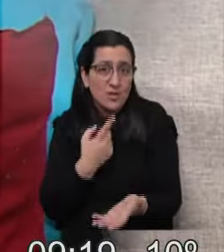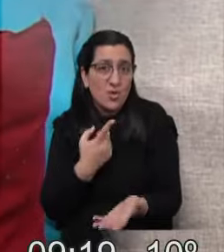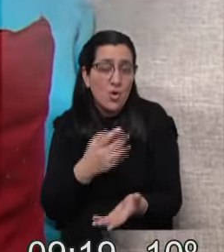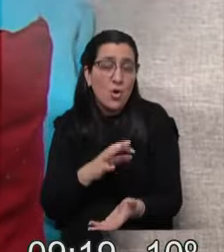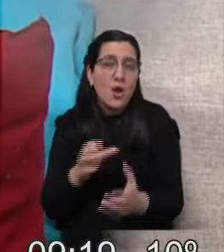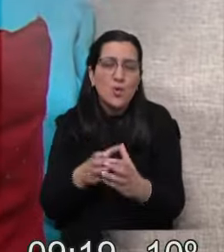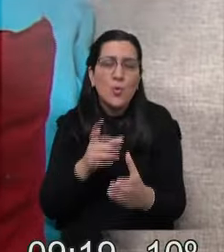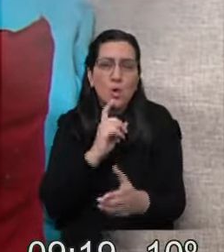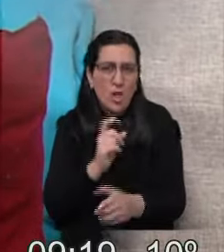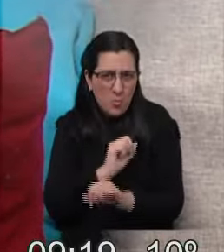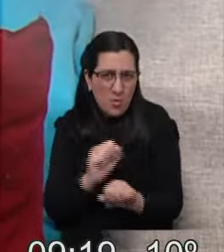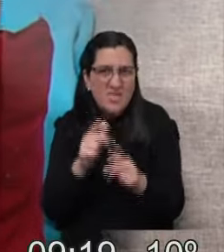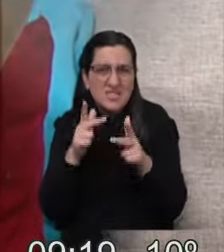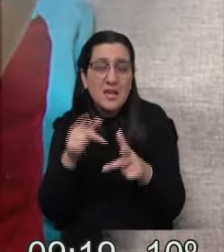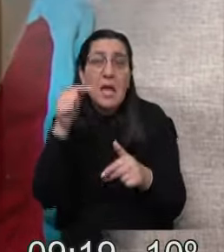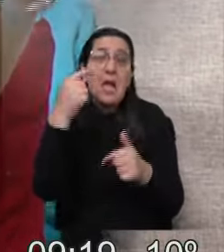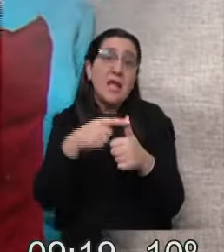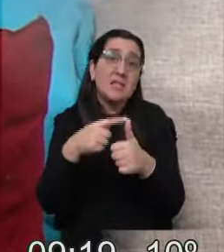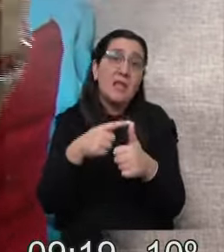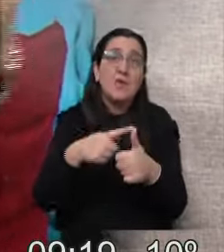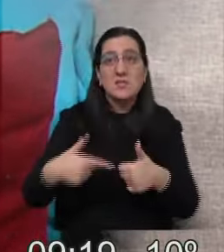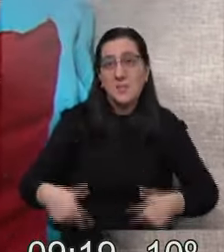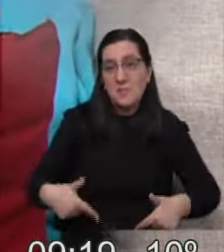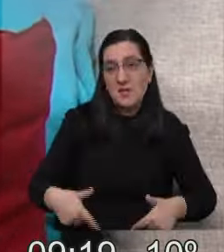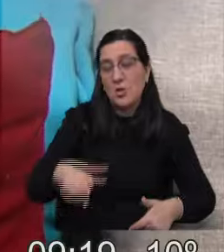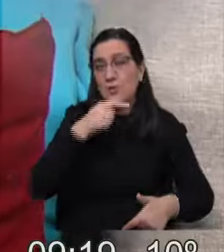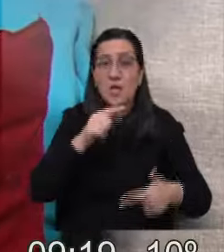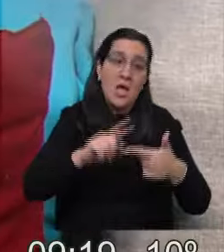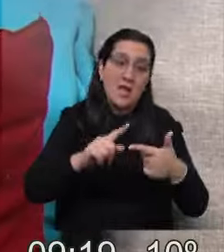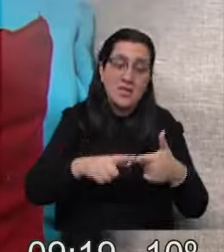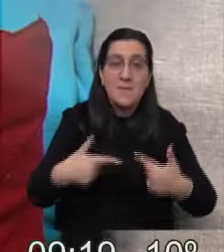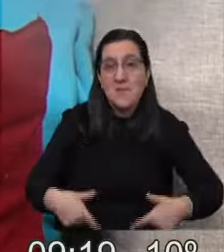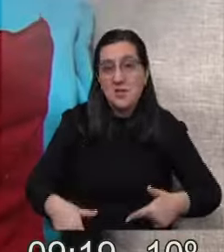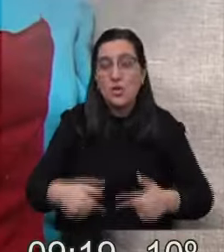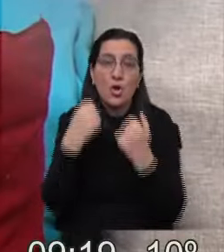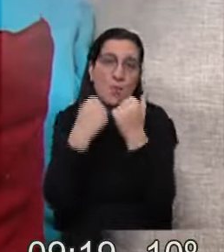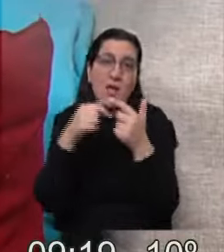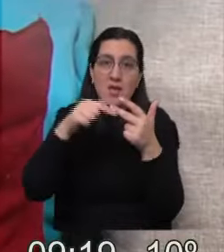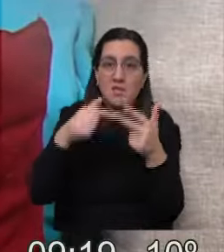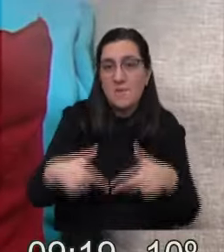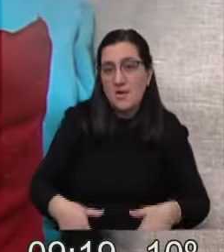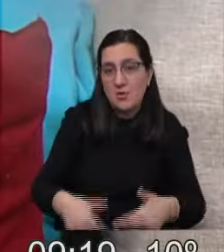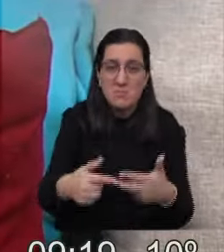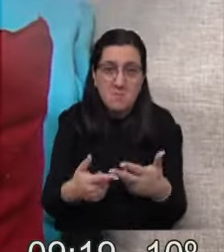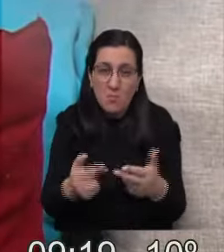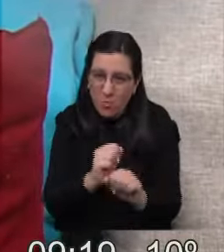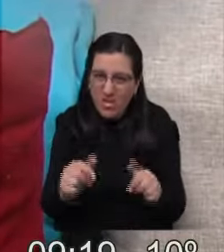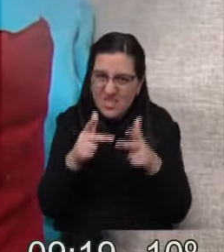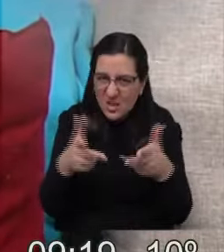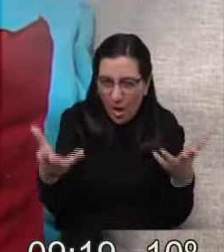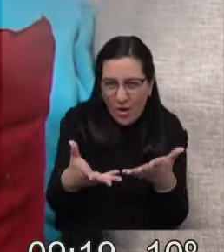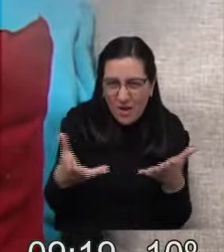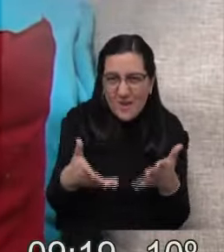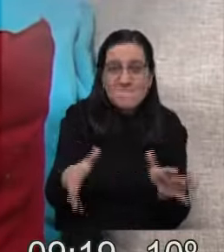puede hacer también decir este va a ser mi ministro y luego no negociarlo? Entonces me parece que a veces hay como